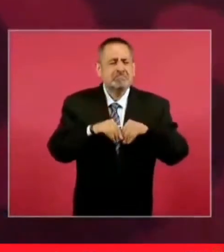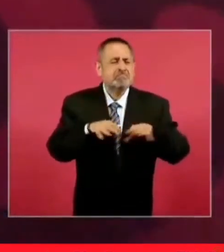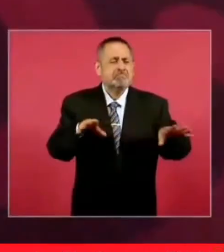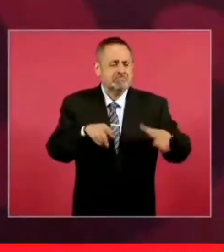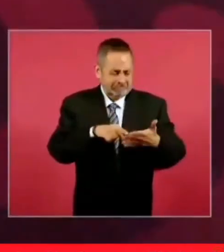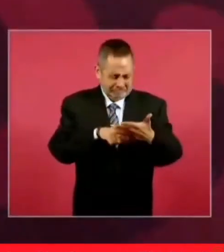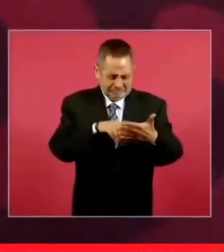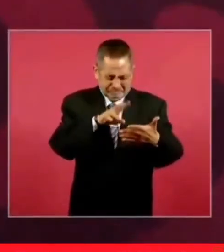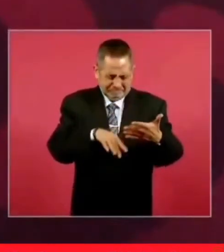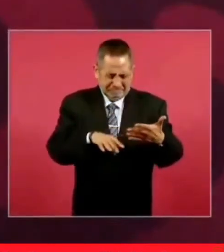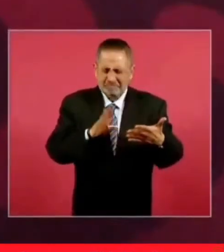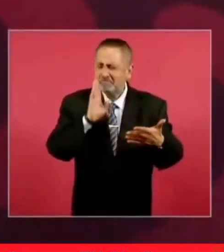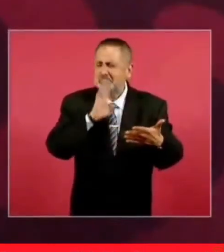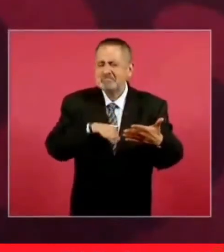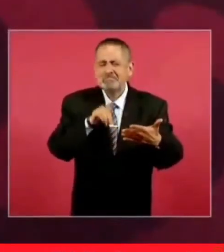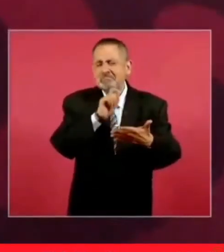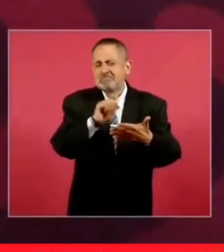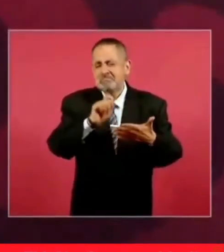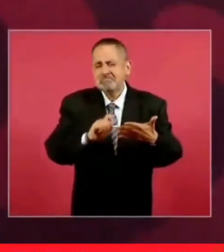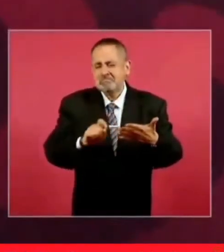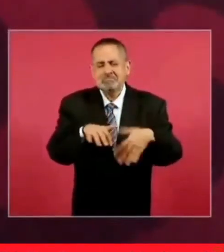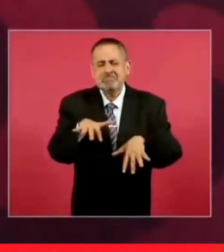mal hecho, ramplón,